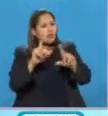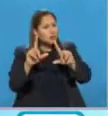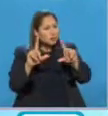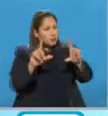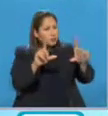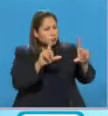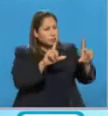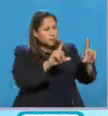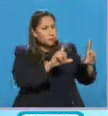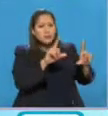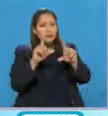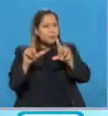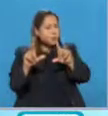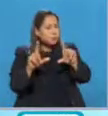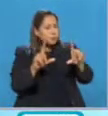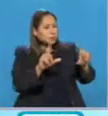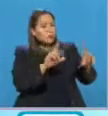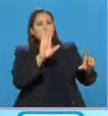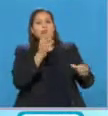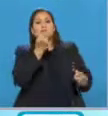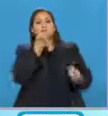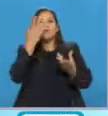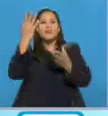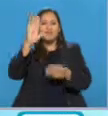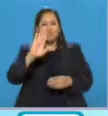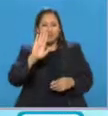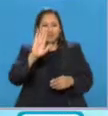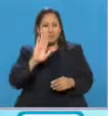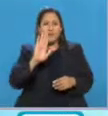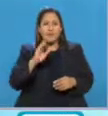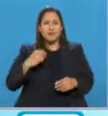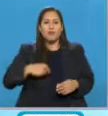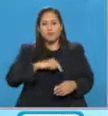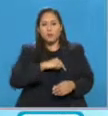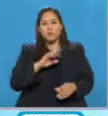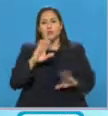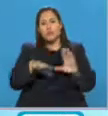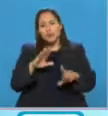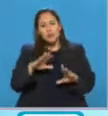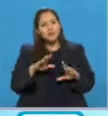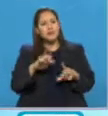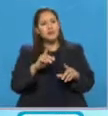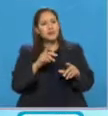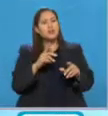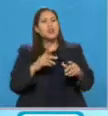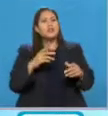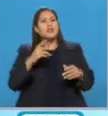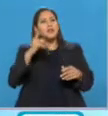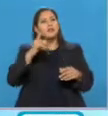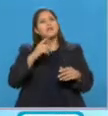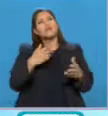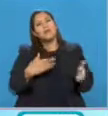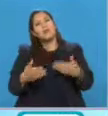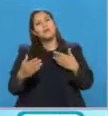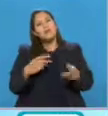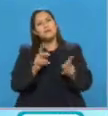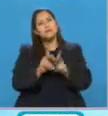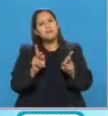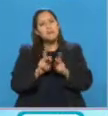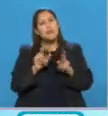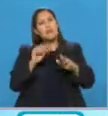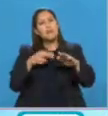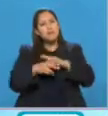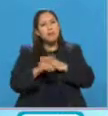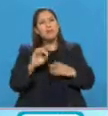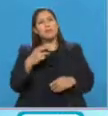de una, la voy a llamar así, poética urbana. Todo el mundo hemos tenido momentos de iluminación caminando por algún parque, por el metro, en